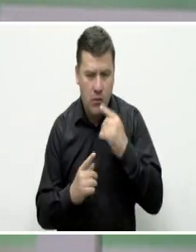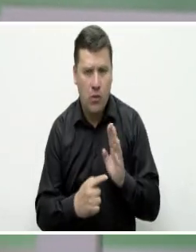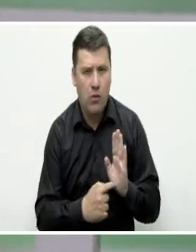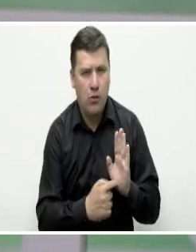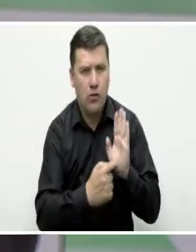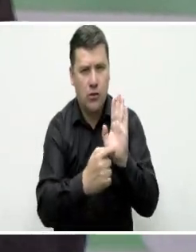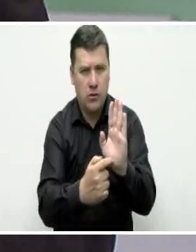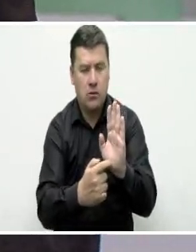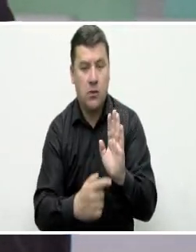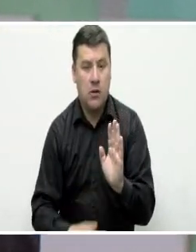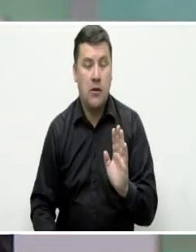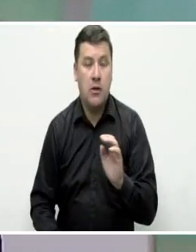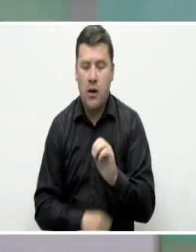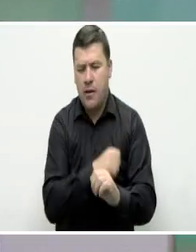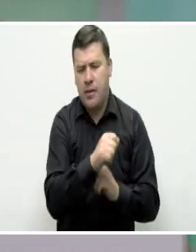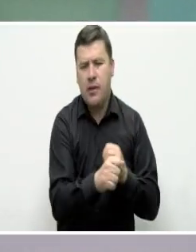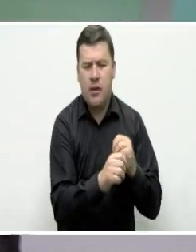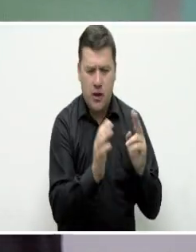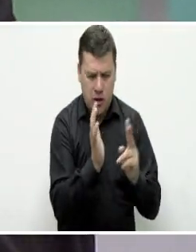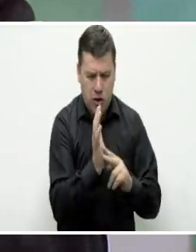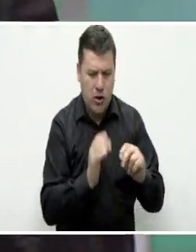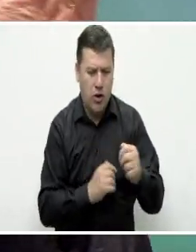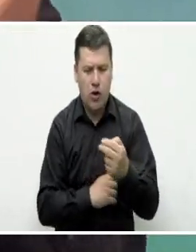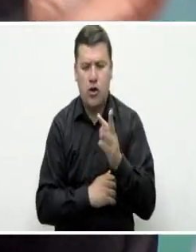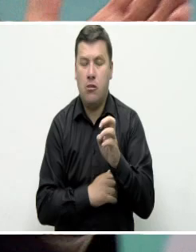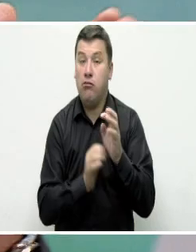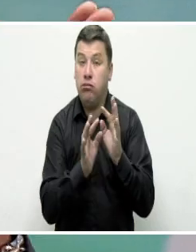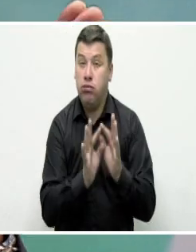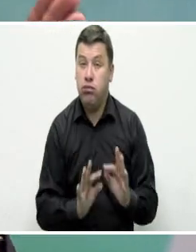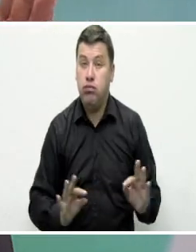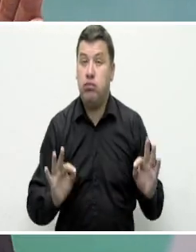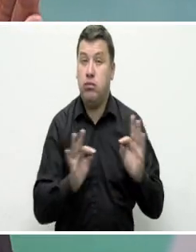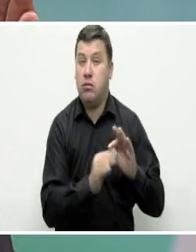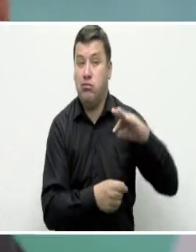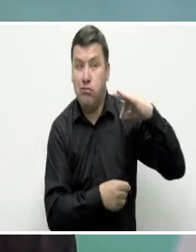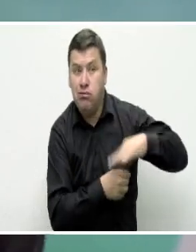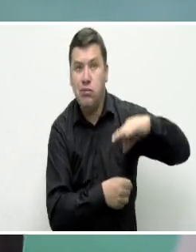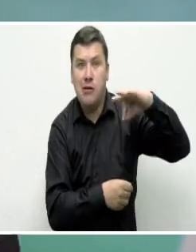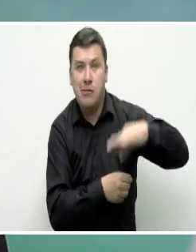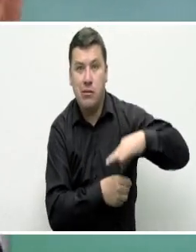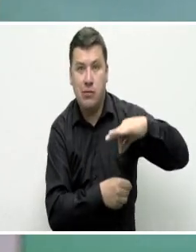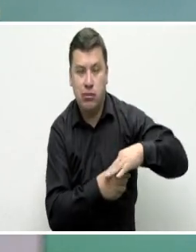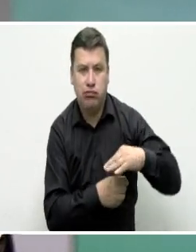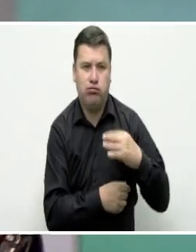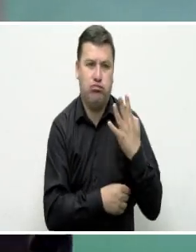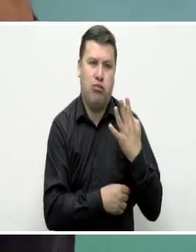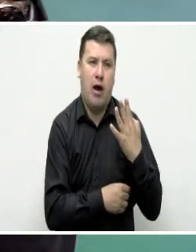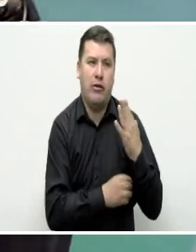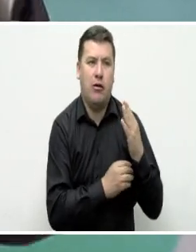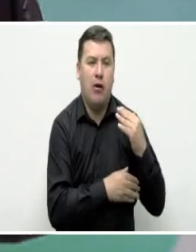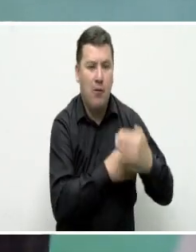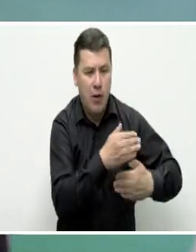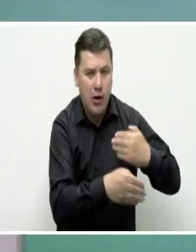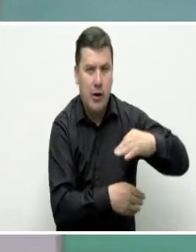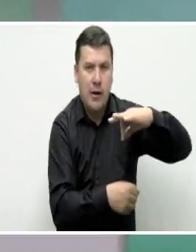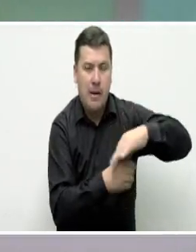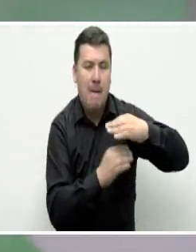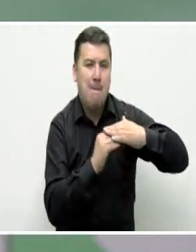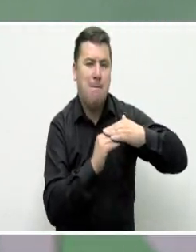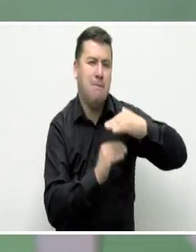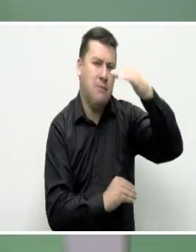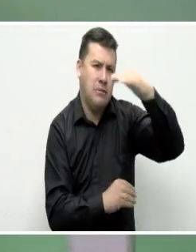mostrar, porque el 2018 fue un año esencialmente electoral, 4 procesos nacionales, a más de